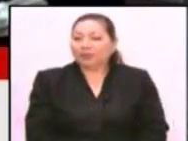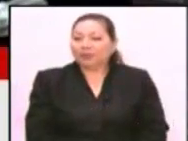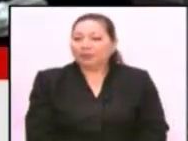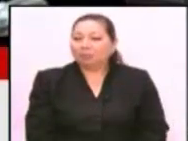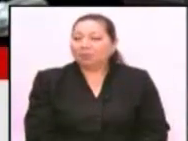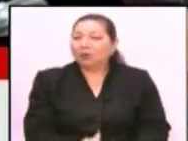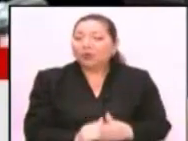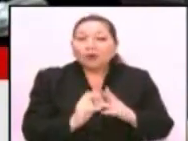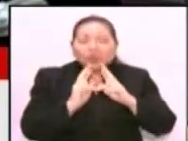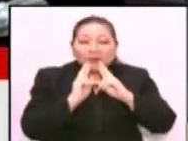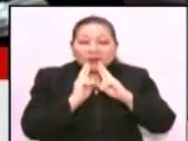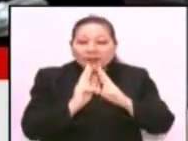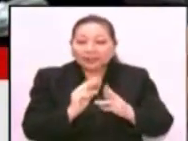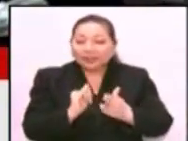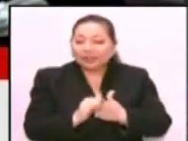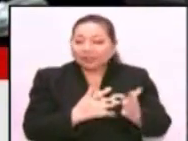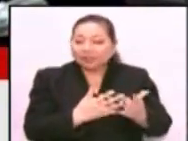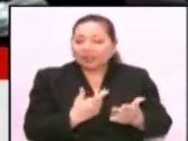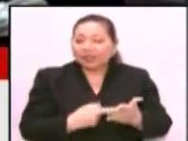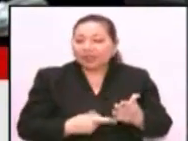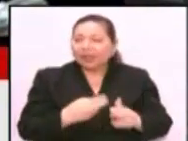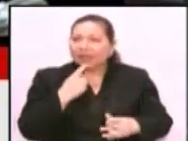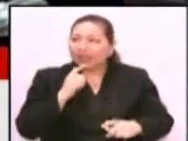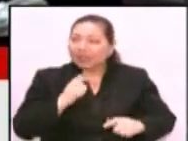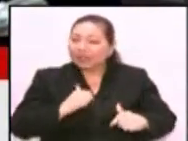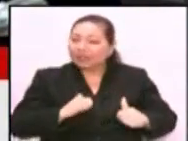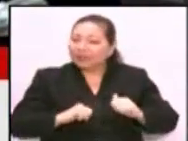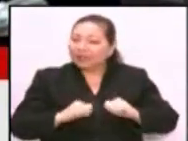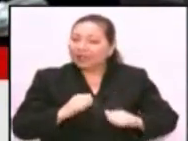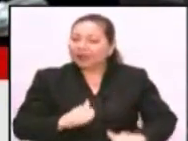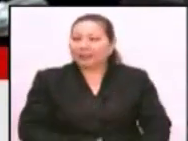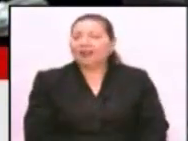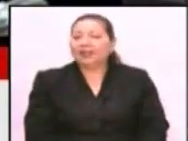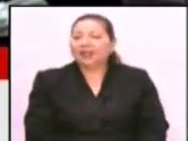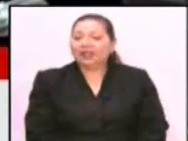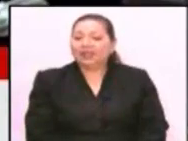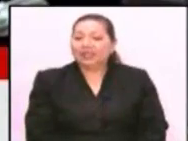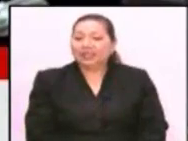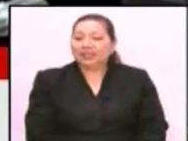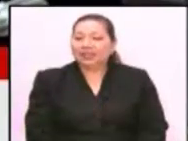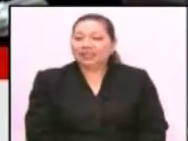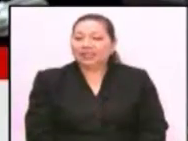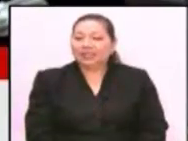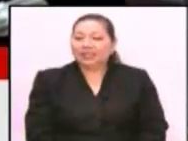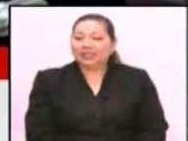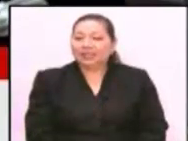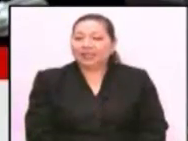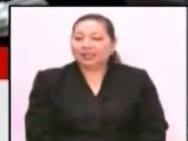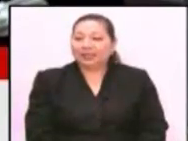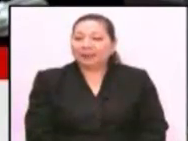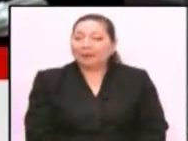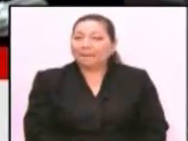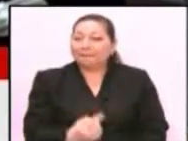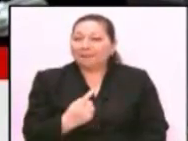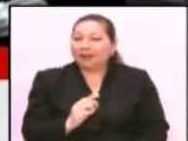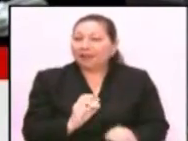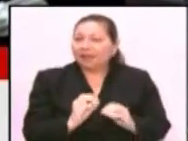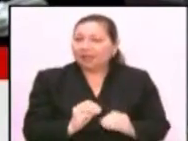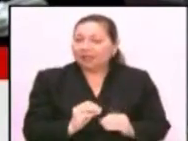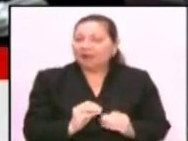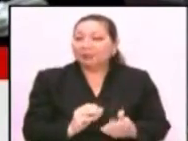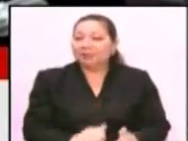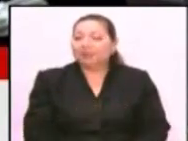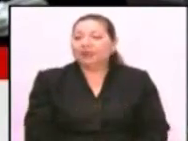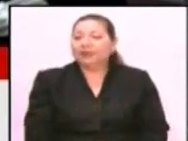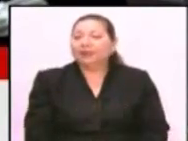sino por los resultados que se espera logren esas actividades. ¿Okay? Entonces, también un poco para dar más